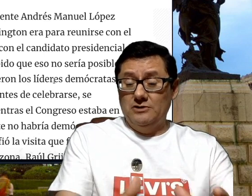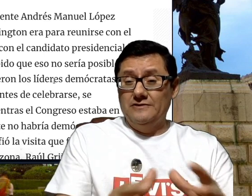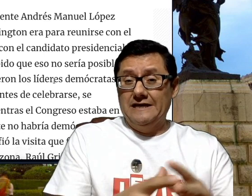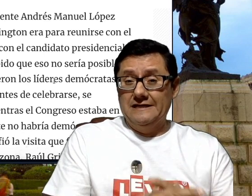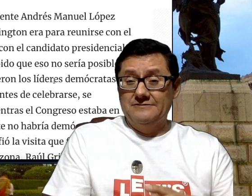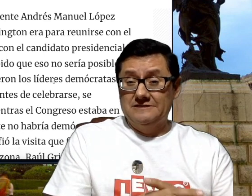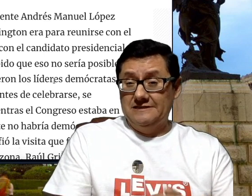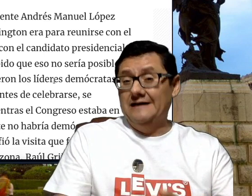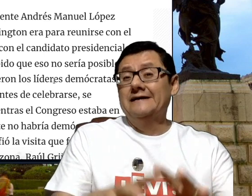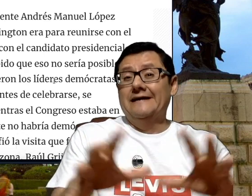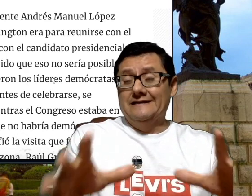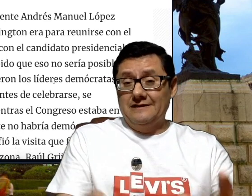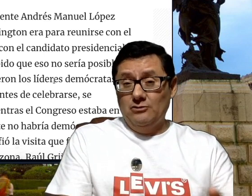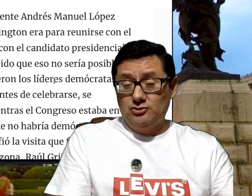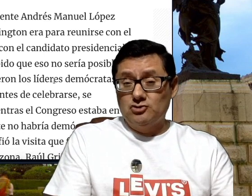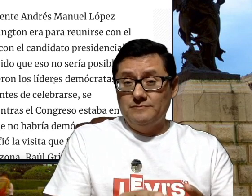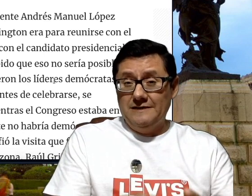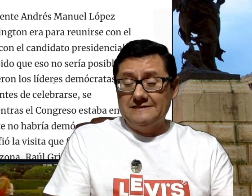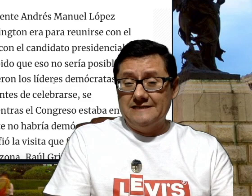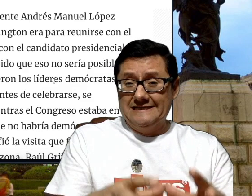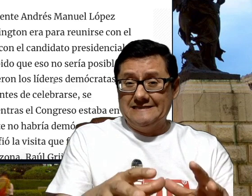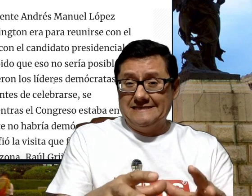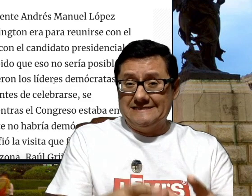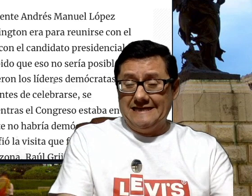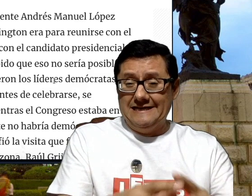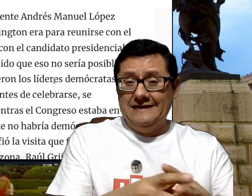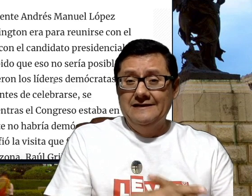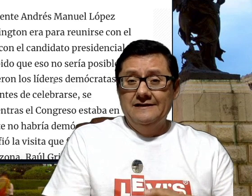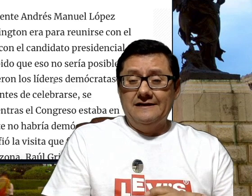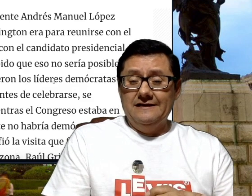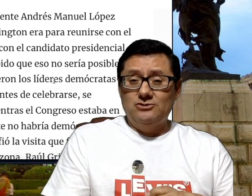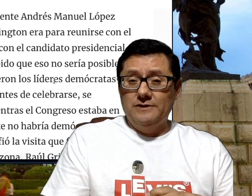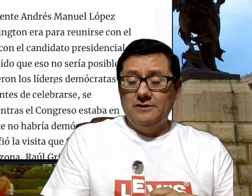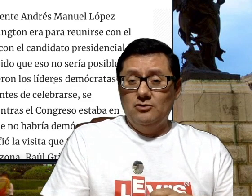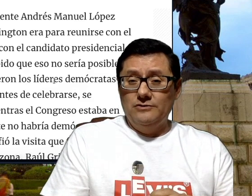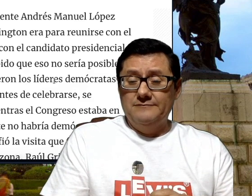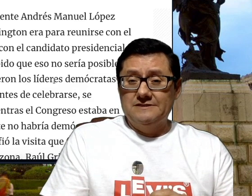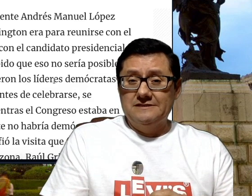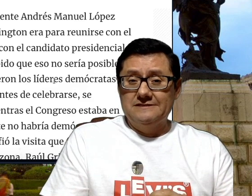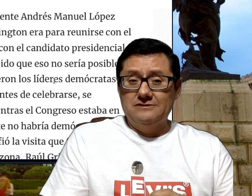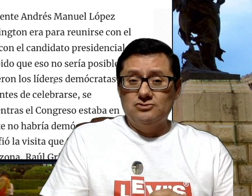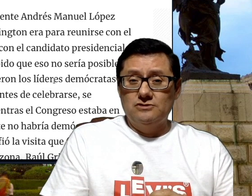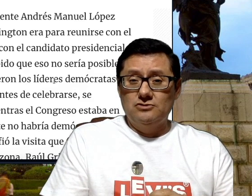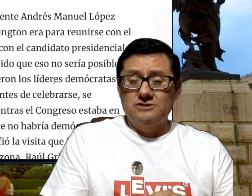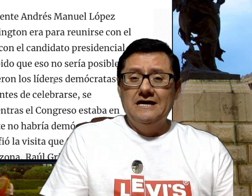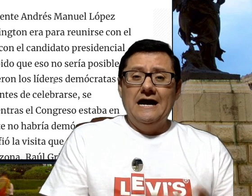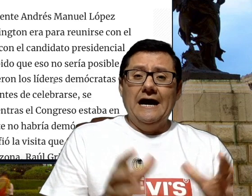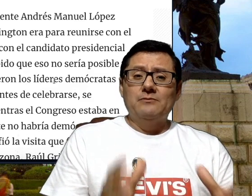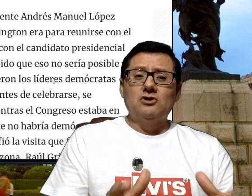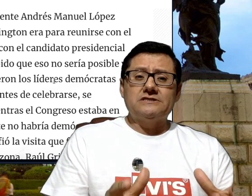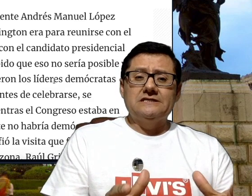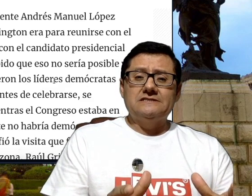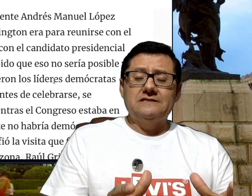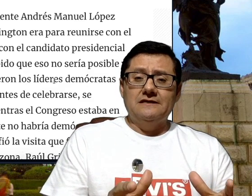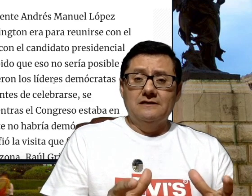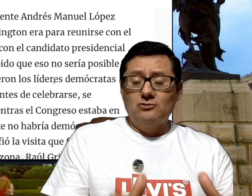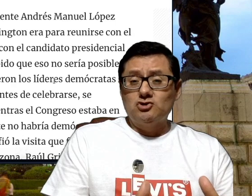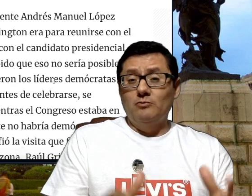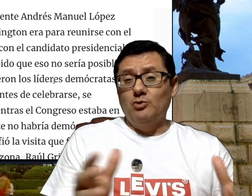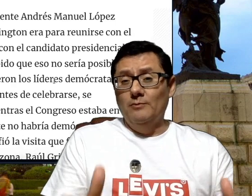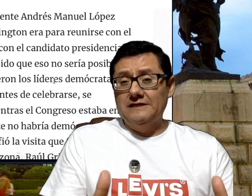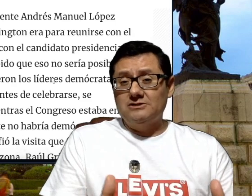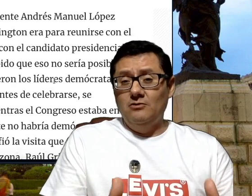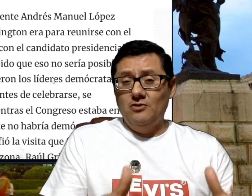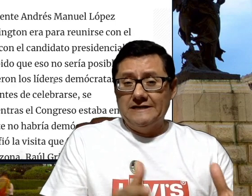que estuvieron ahí en la visita, entre otros más, en esa cena que tuvieron con el presidente de Estados Unidos. Hay voces,